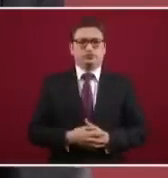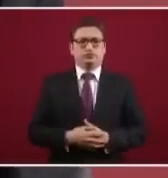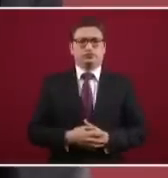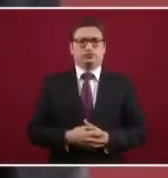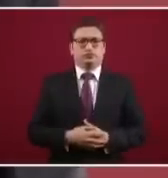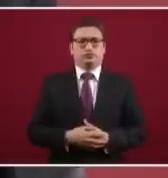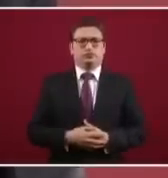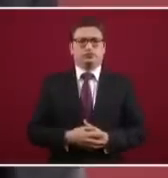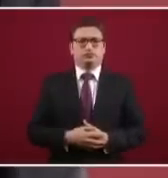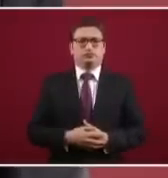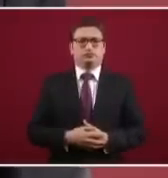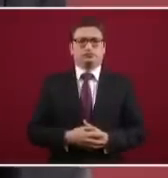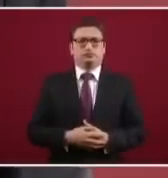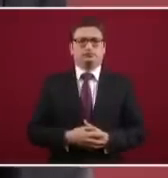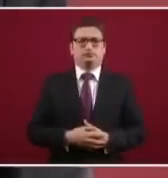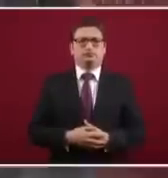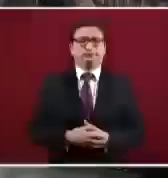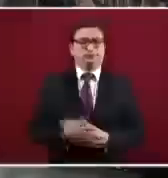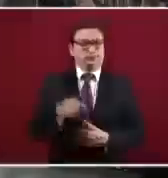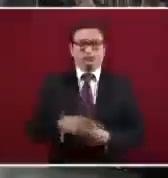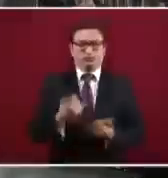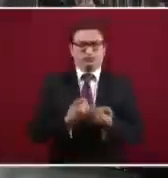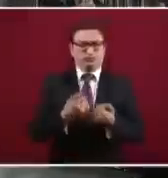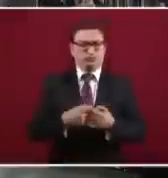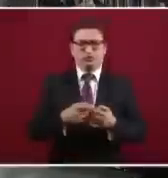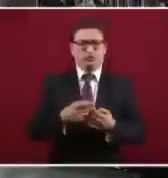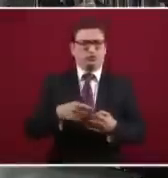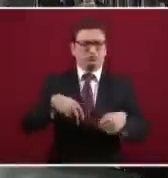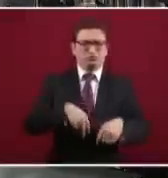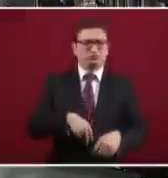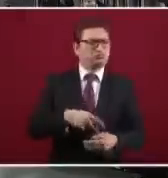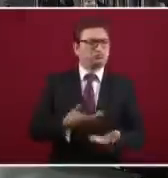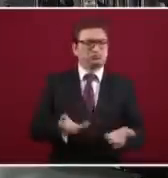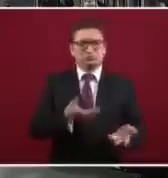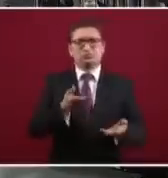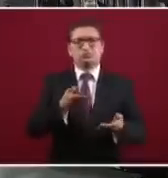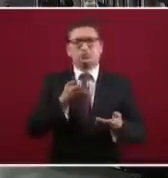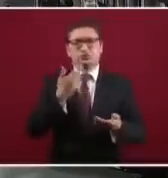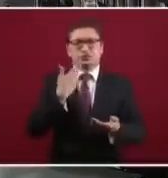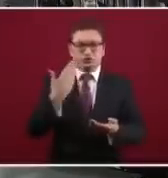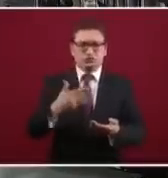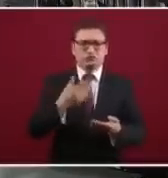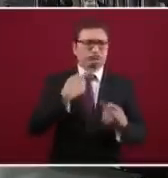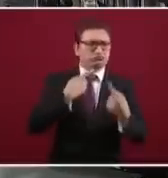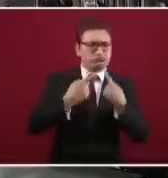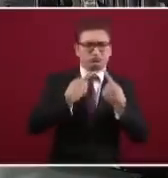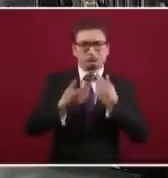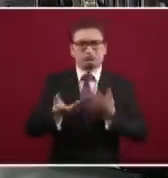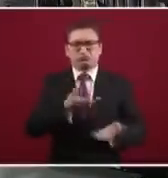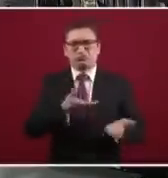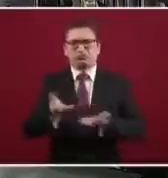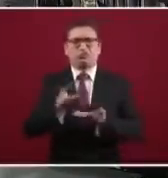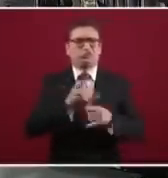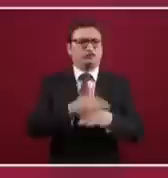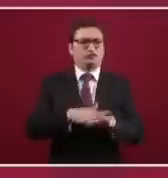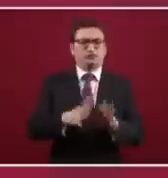esta rueda de prensa, en este diálogo,